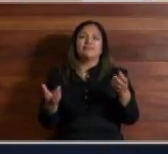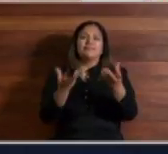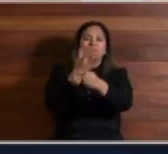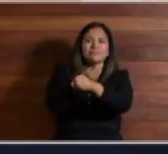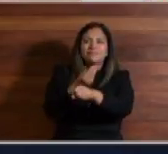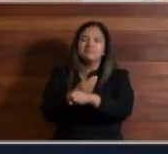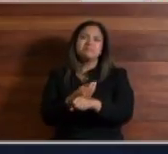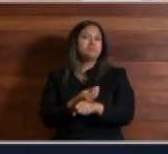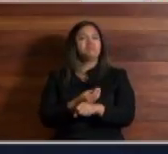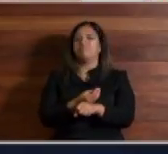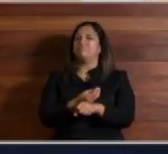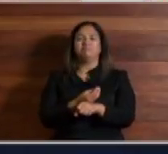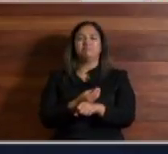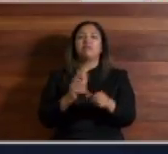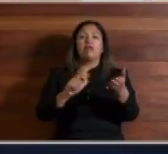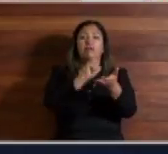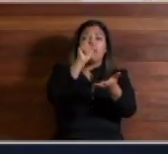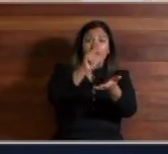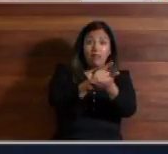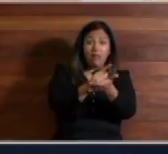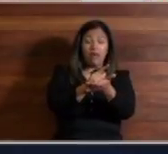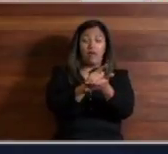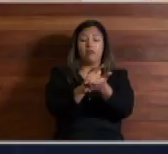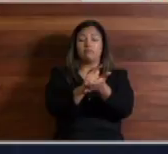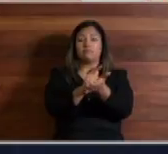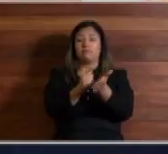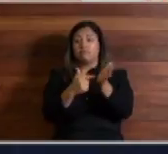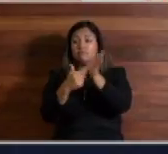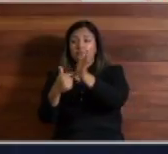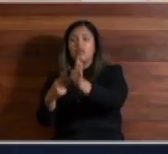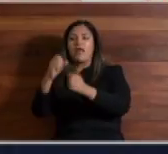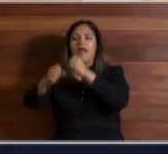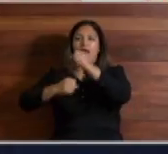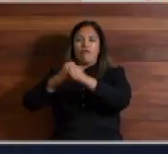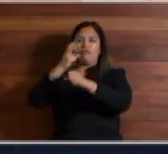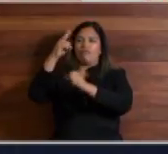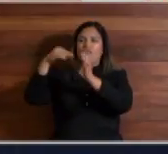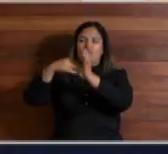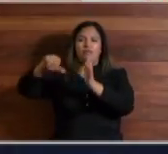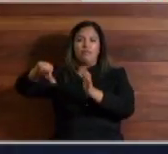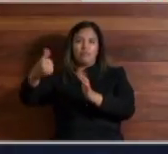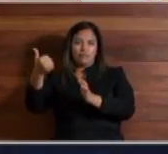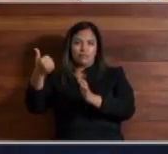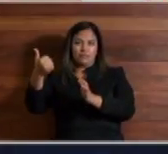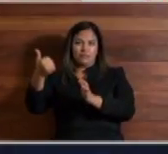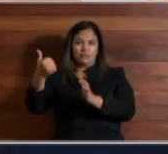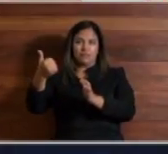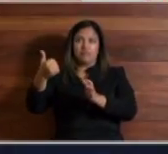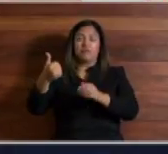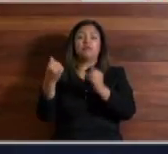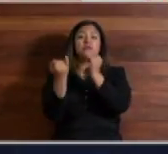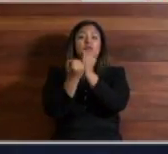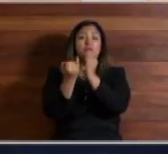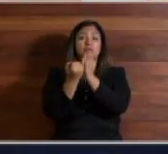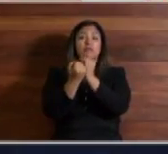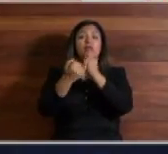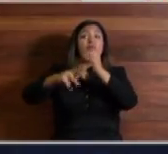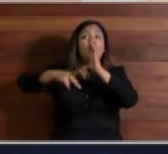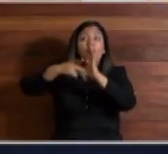no ha interiorizado la gran reforma del 2011 y que deja muy poco margen de maniobra.